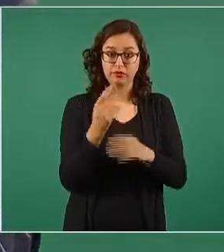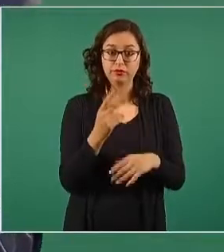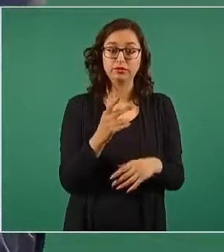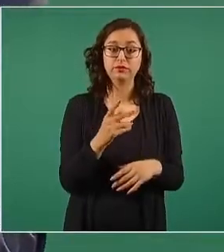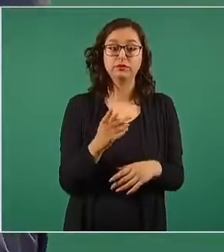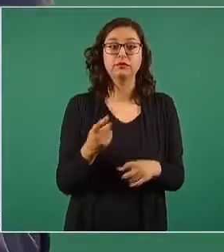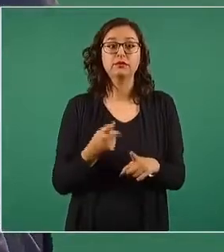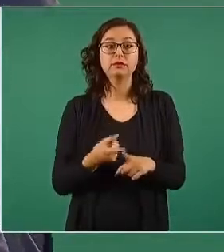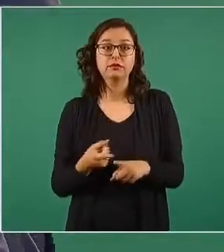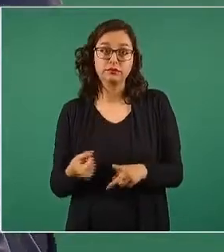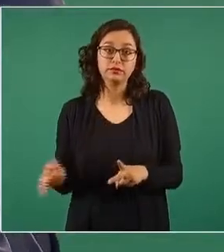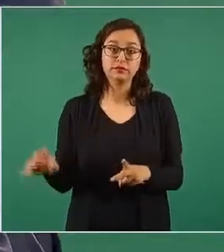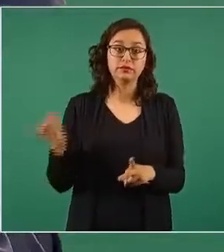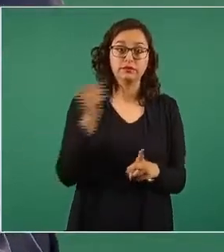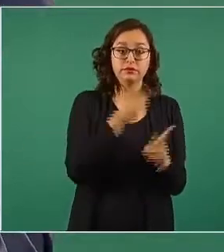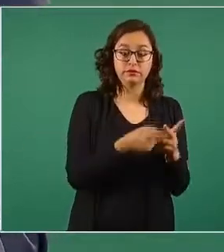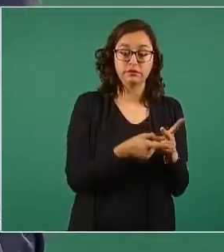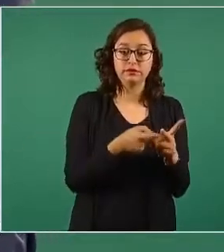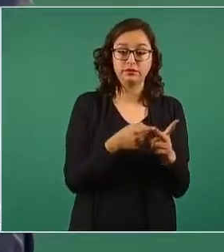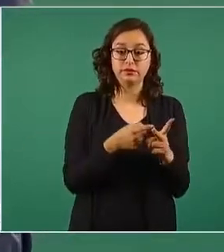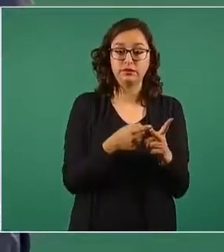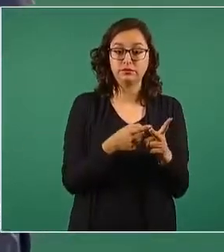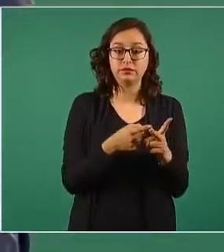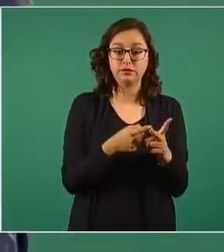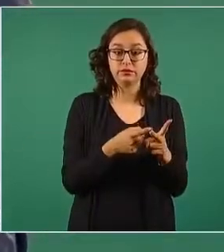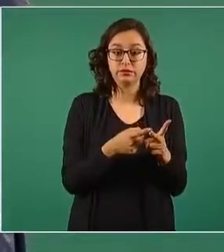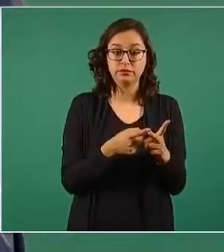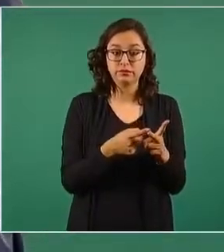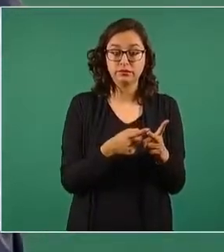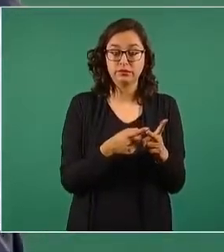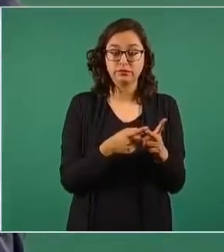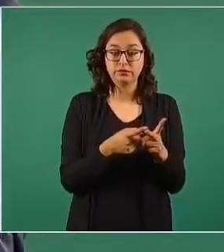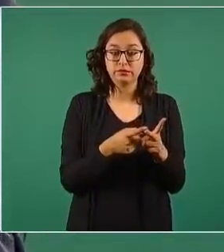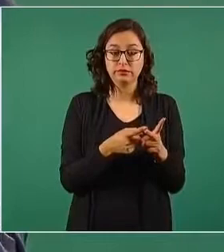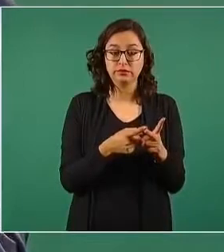el presidente Peña la tomó en